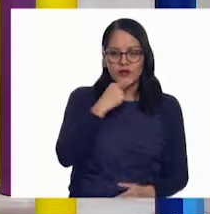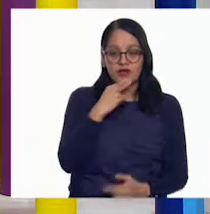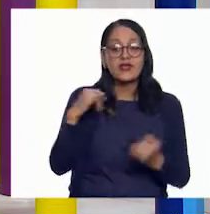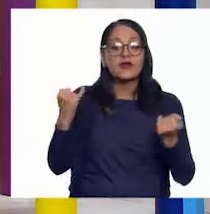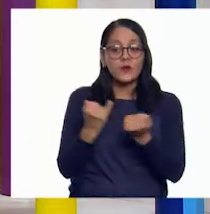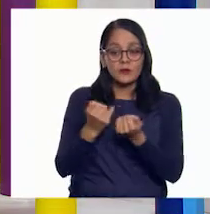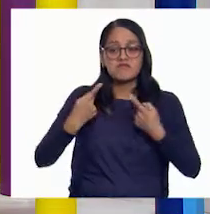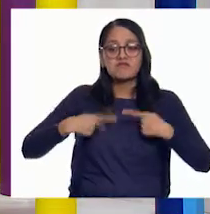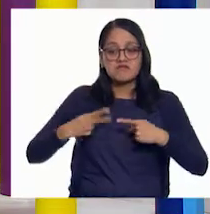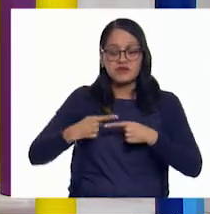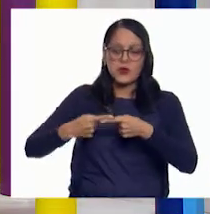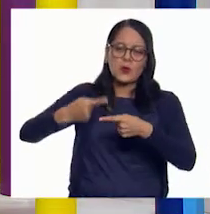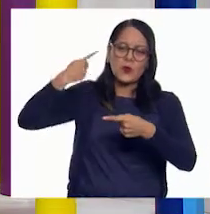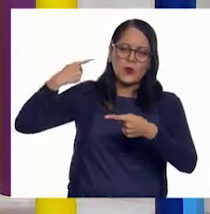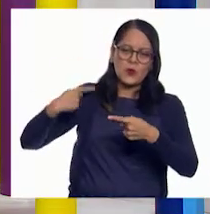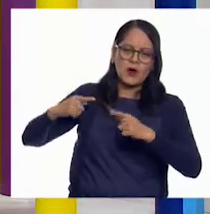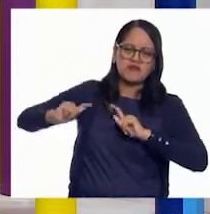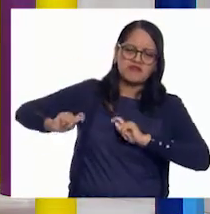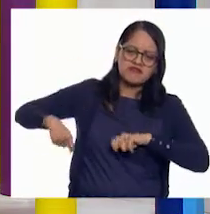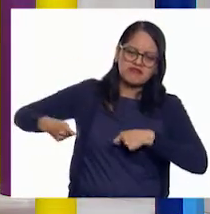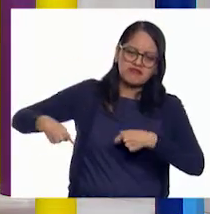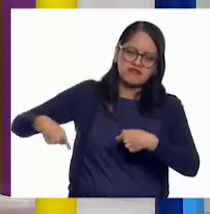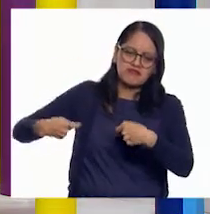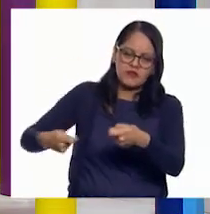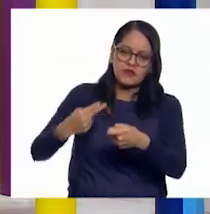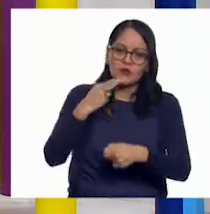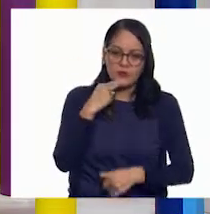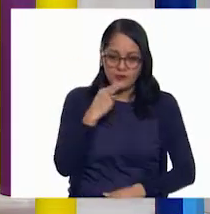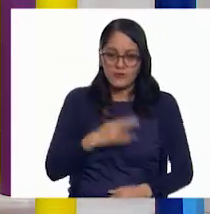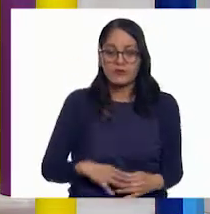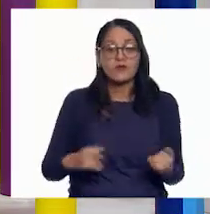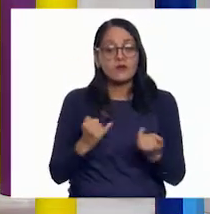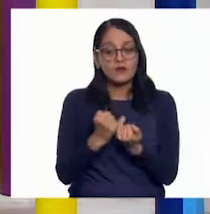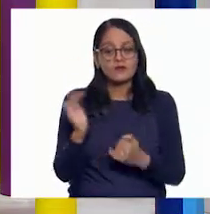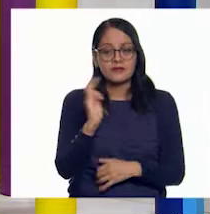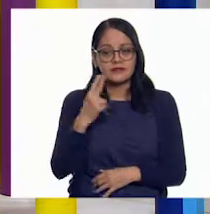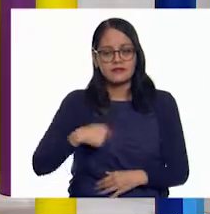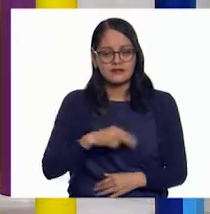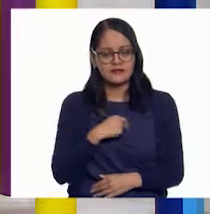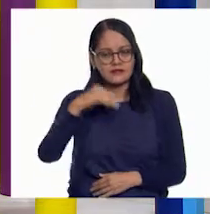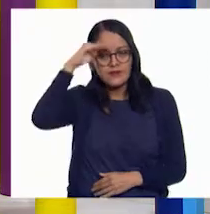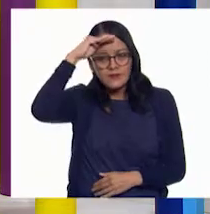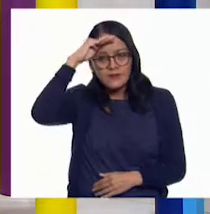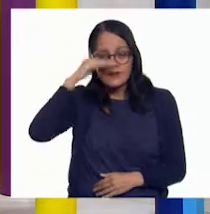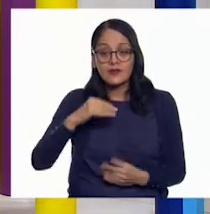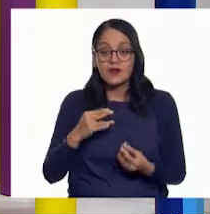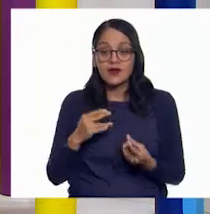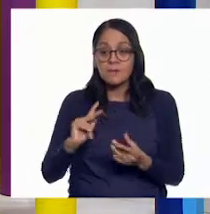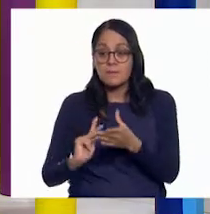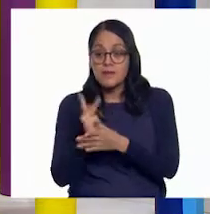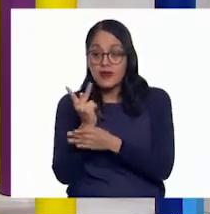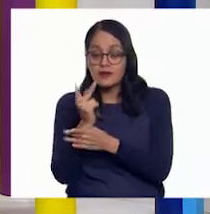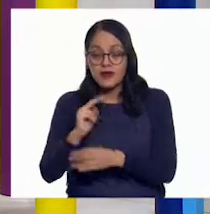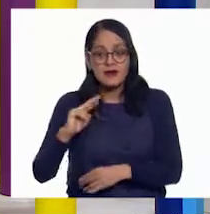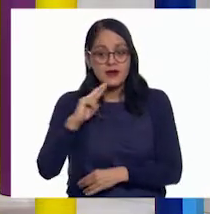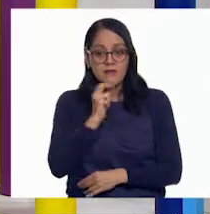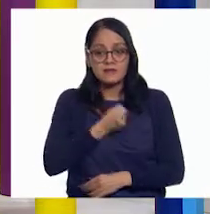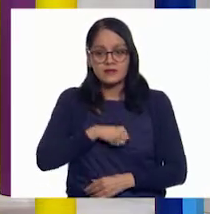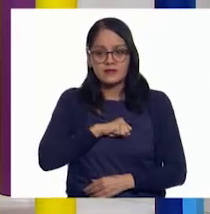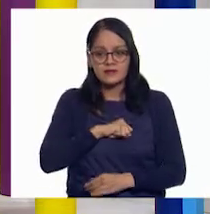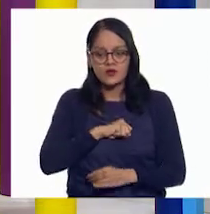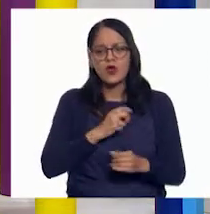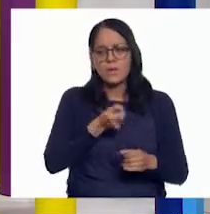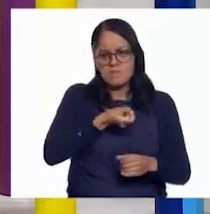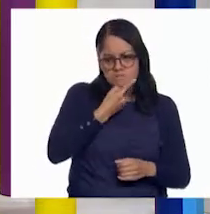en generación, que a lo mejor su efecto lo sentimos un poquito menos inmediato que con la medicina convencional, pero es